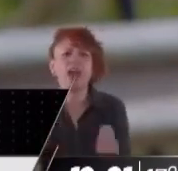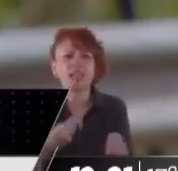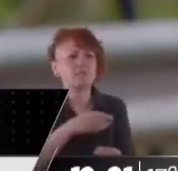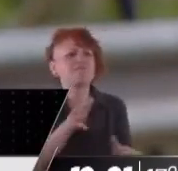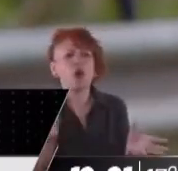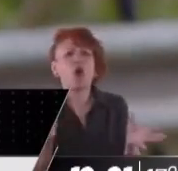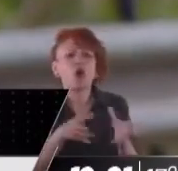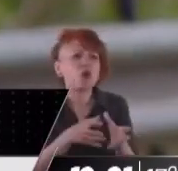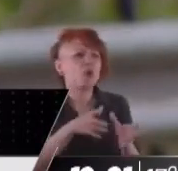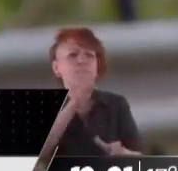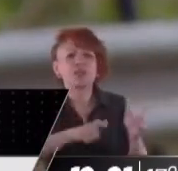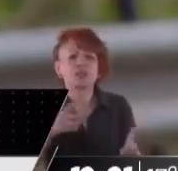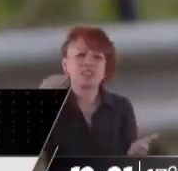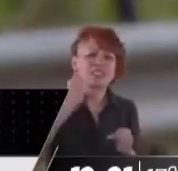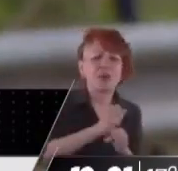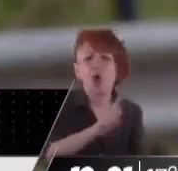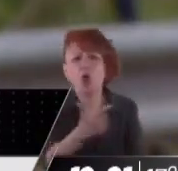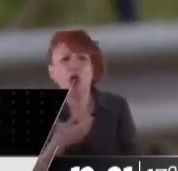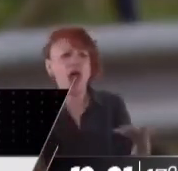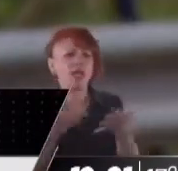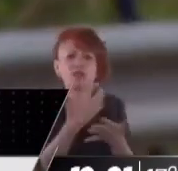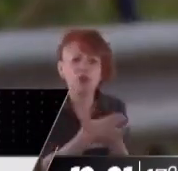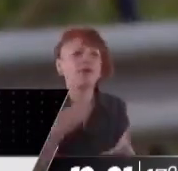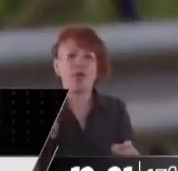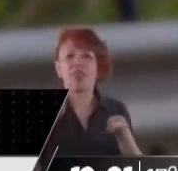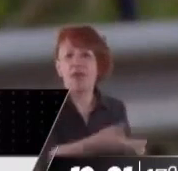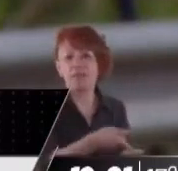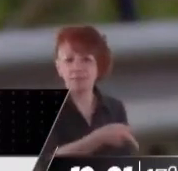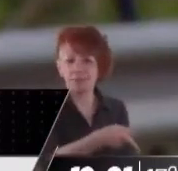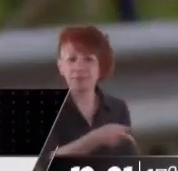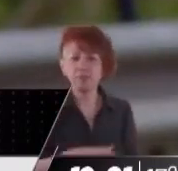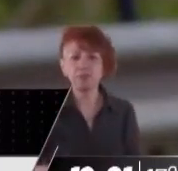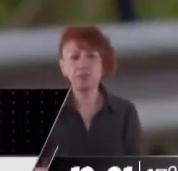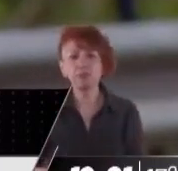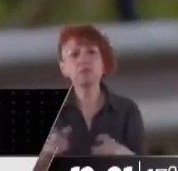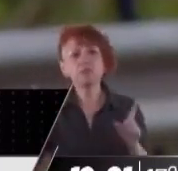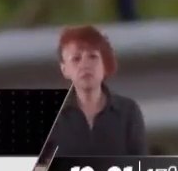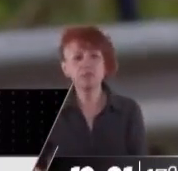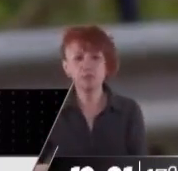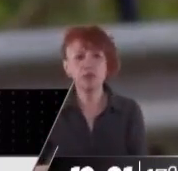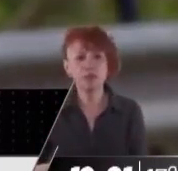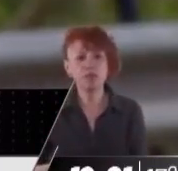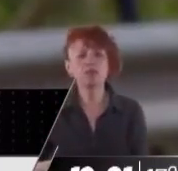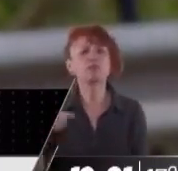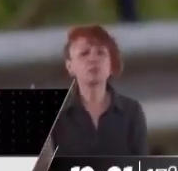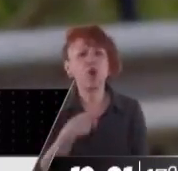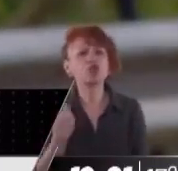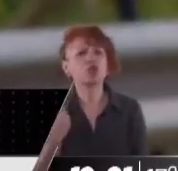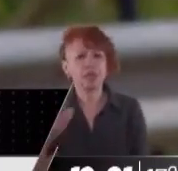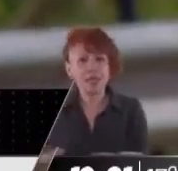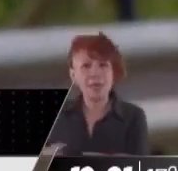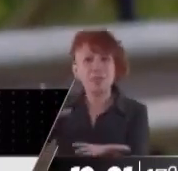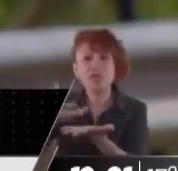a los más olvidados, a los más postergados. Pero también vamos a redoblar nuestra